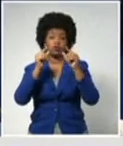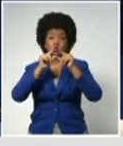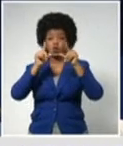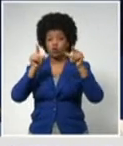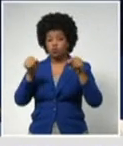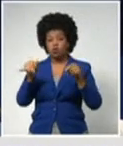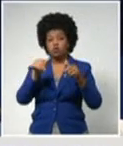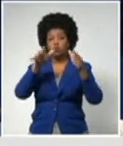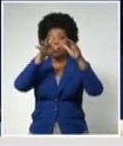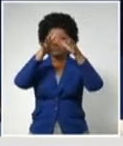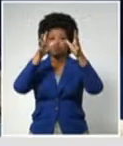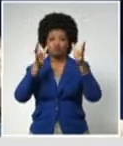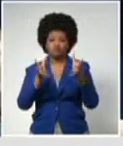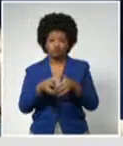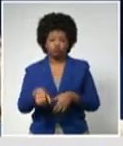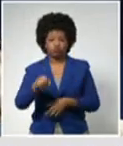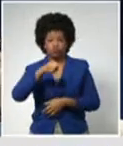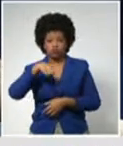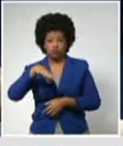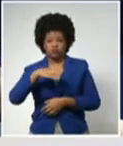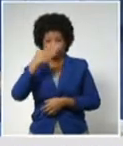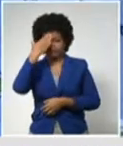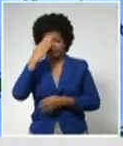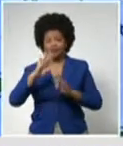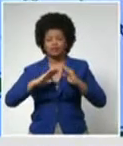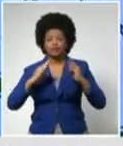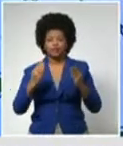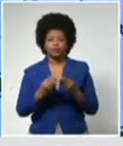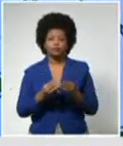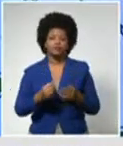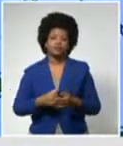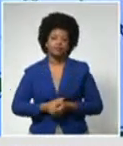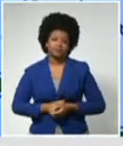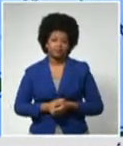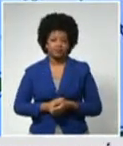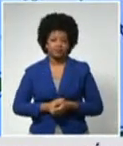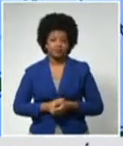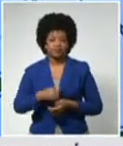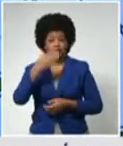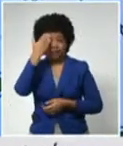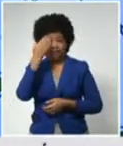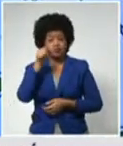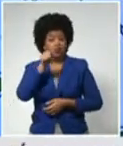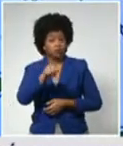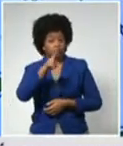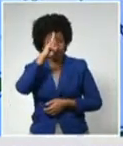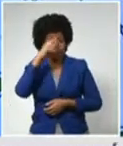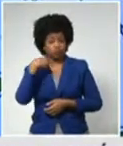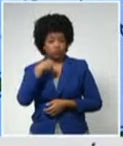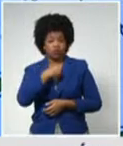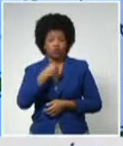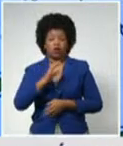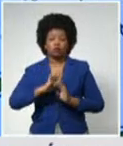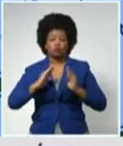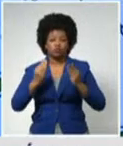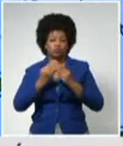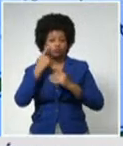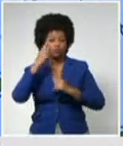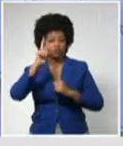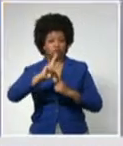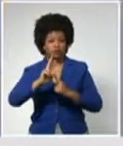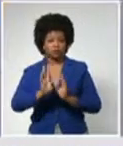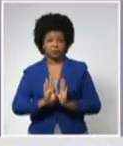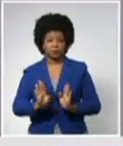la situación internacional. Gracias a todos. El agradecimiento para usted, doctor, y por supuesto para todos los que nos siguen. Devolvemos la señal a los estudios